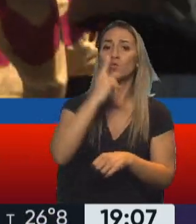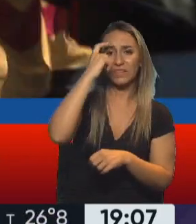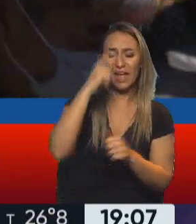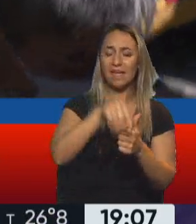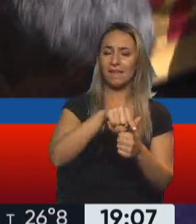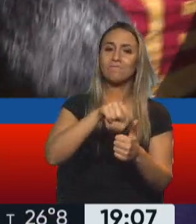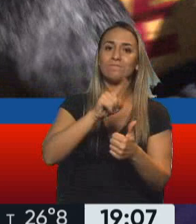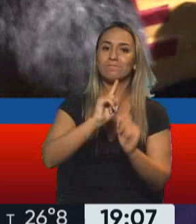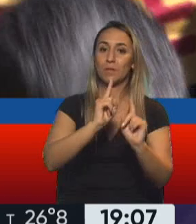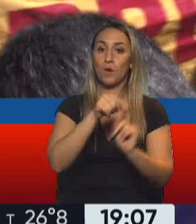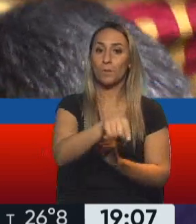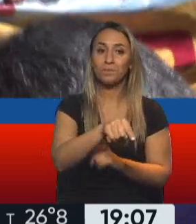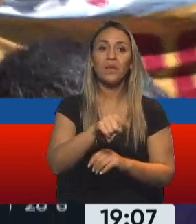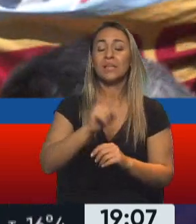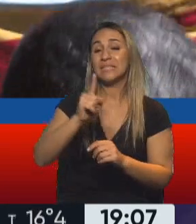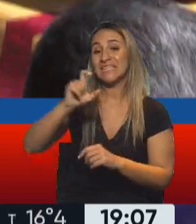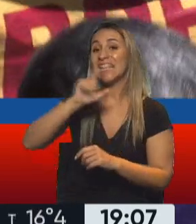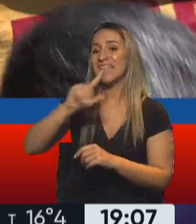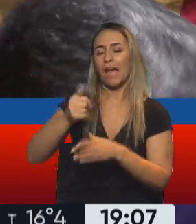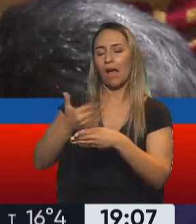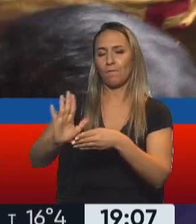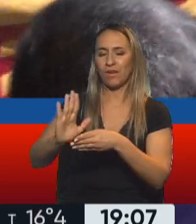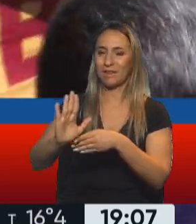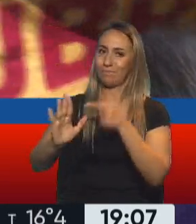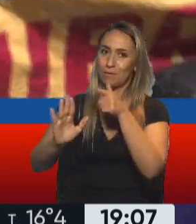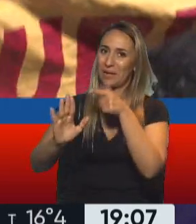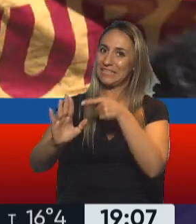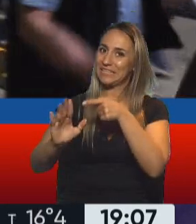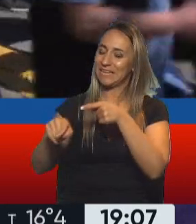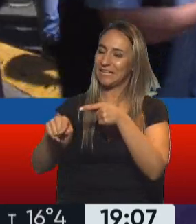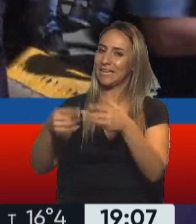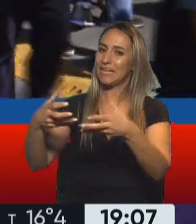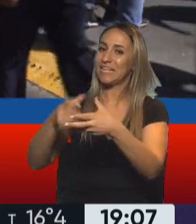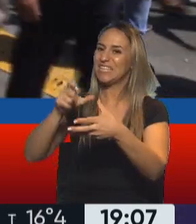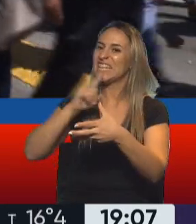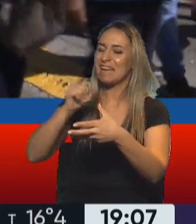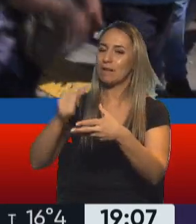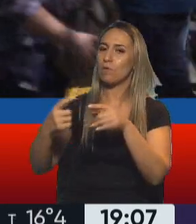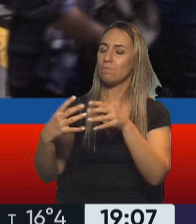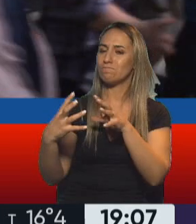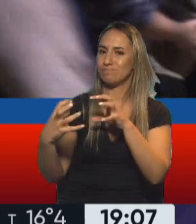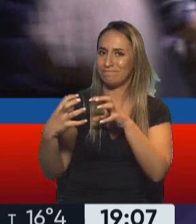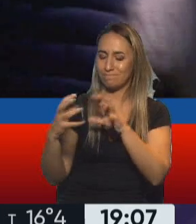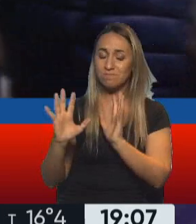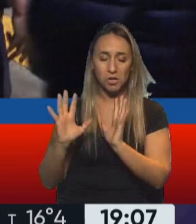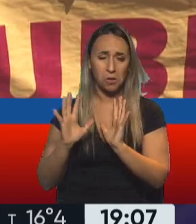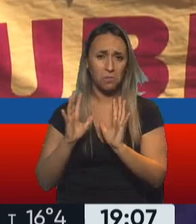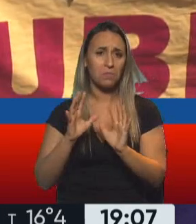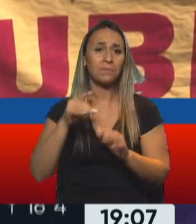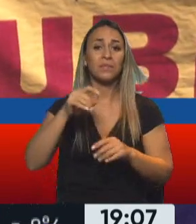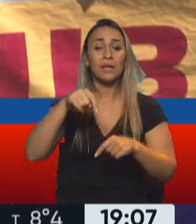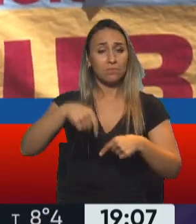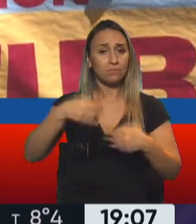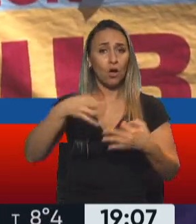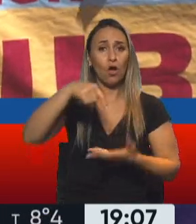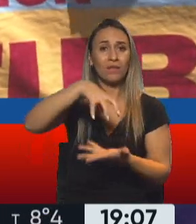Algo muy importante, sí quedó afuera la CTA, ahí me parece que viene todo un poco más espeso, pero interesante el documento que emite hoy la CGT.